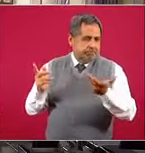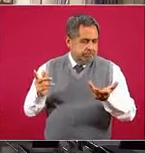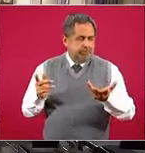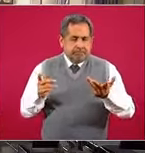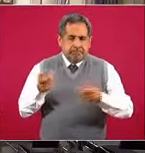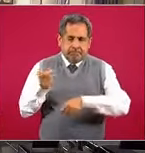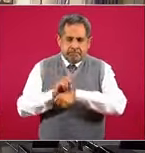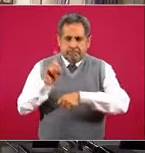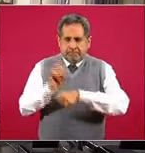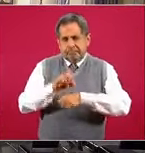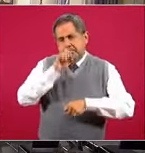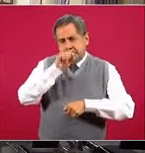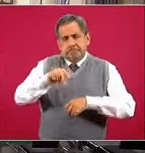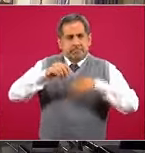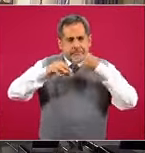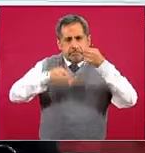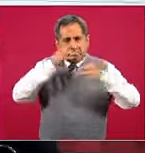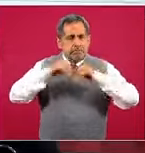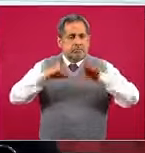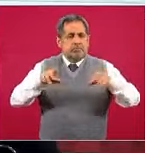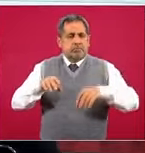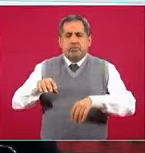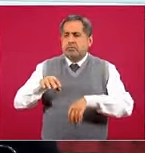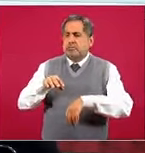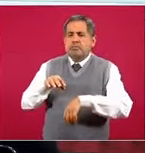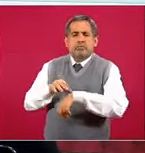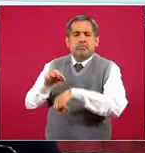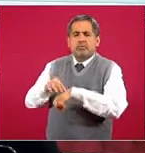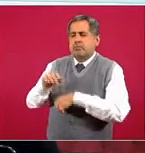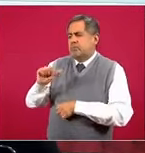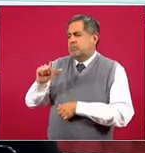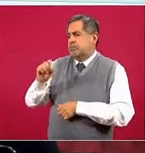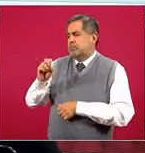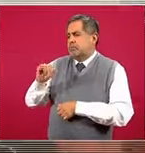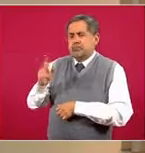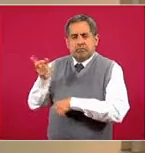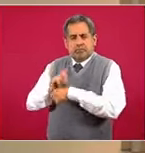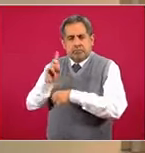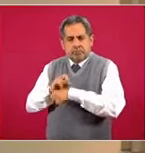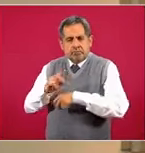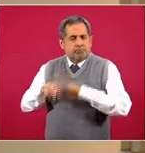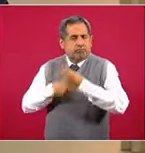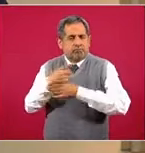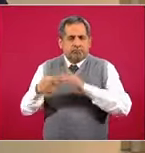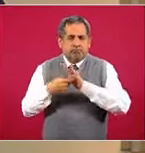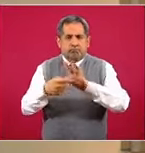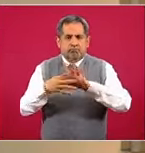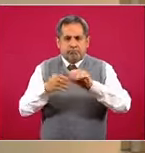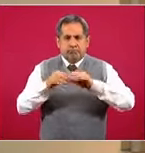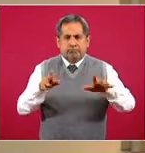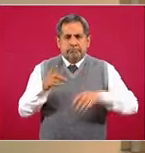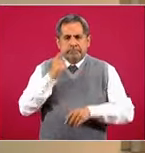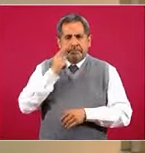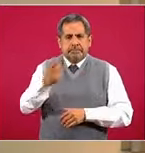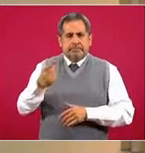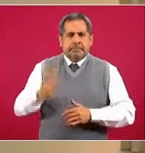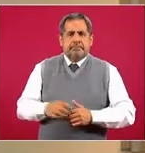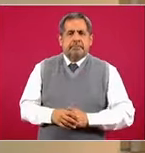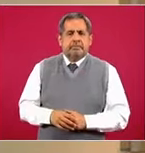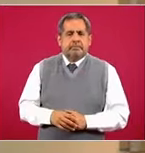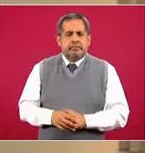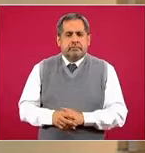que todos los días también el doctor Alomía presenta y explica en esta conferencia de prensa. La siguiente, por